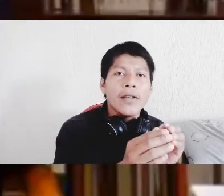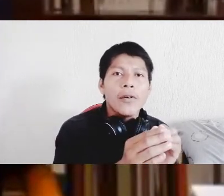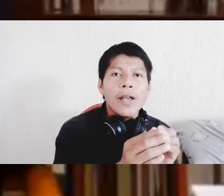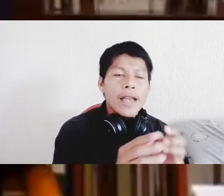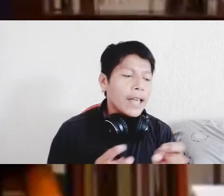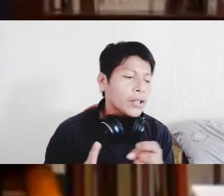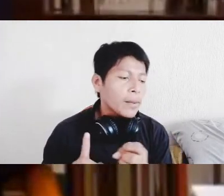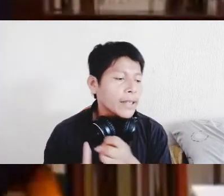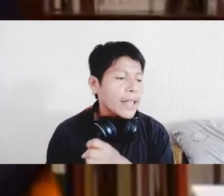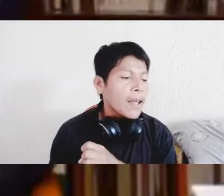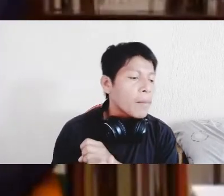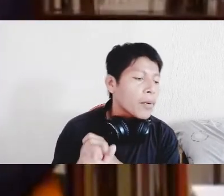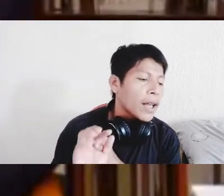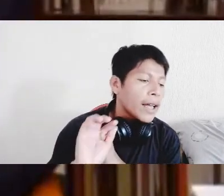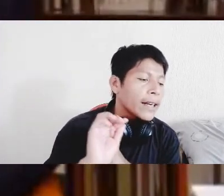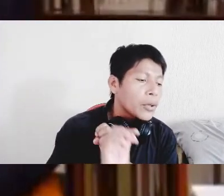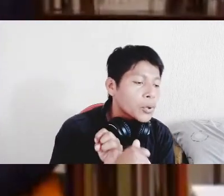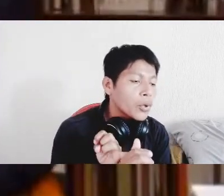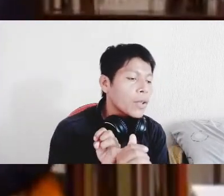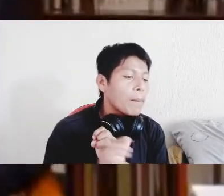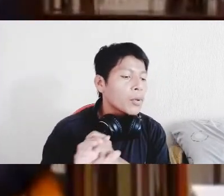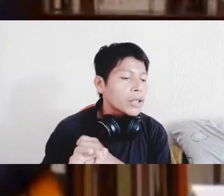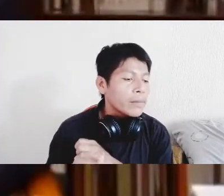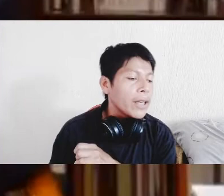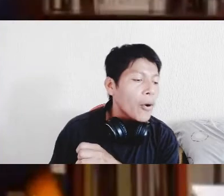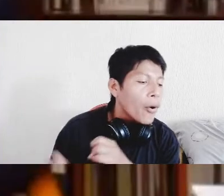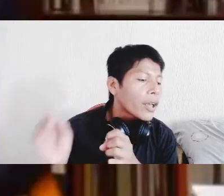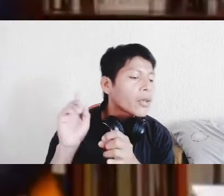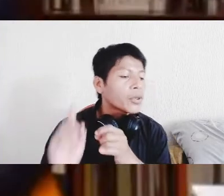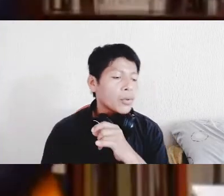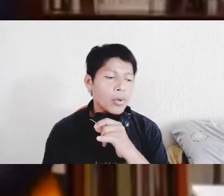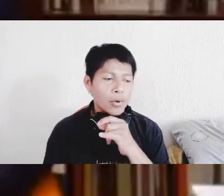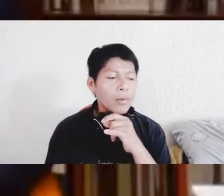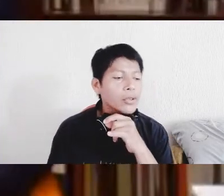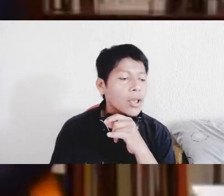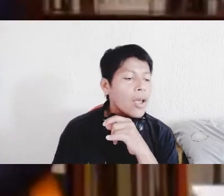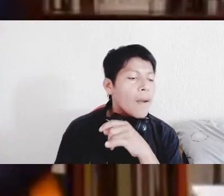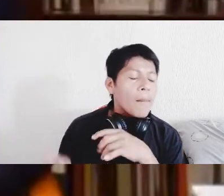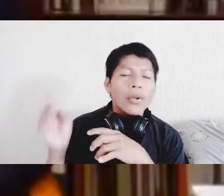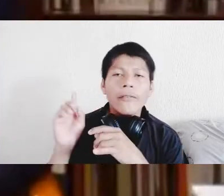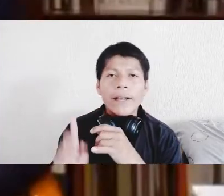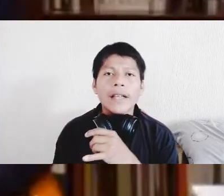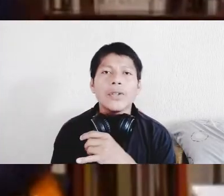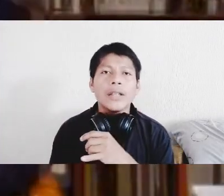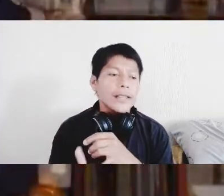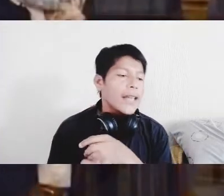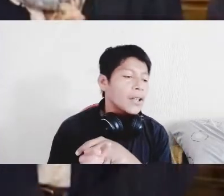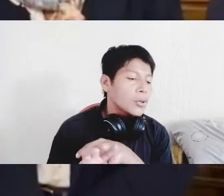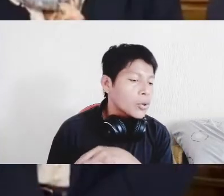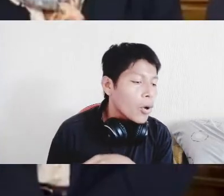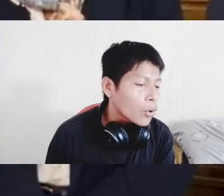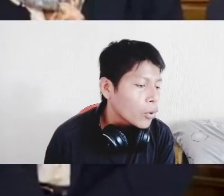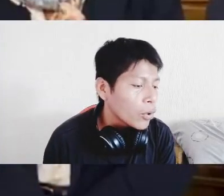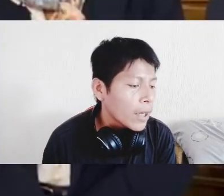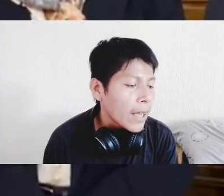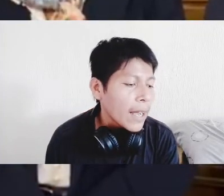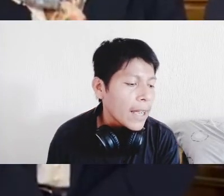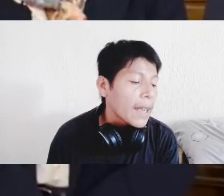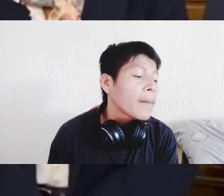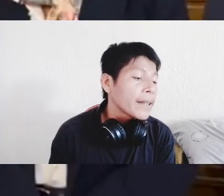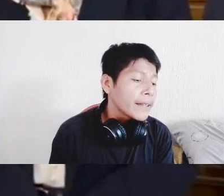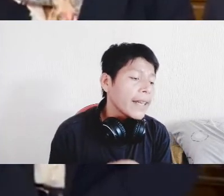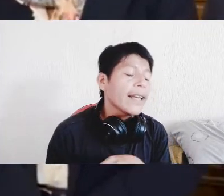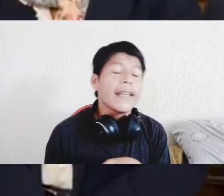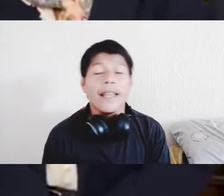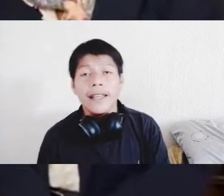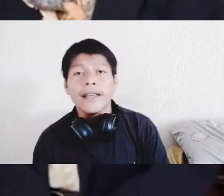al Senado. Esto más que nada por la reducción de posibles órganos autónomos, modificaciones en torno a